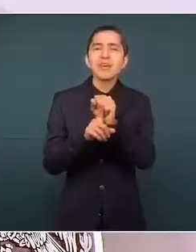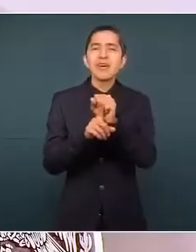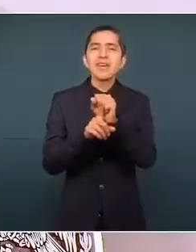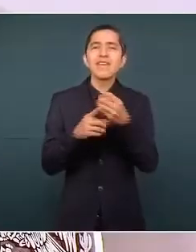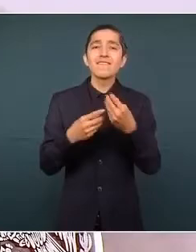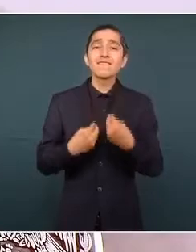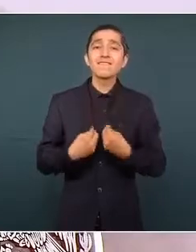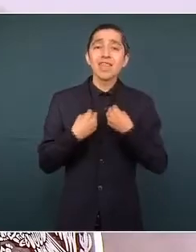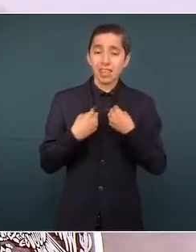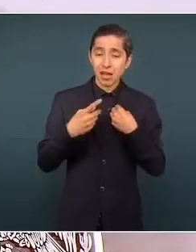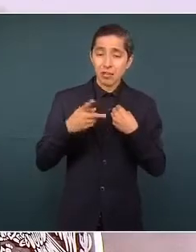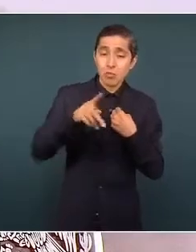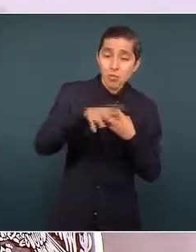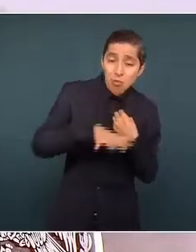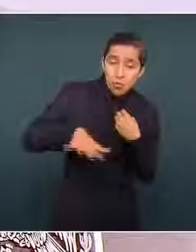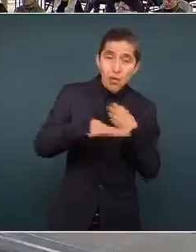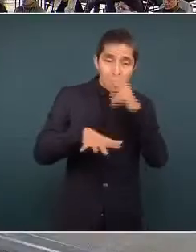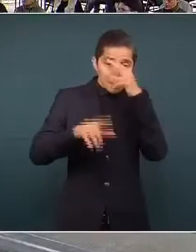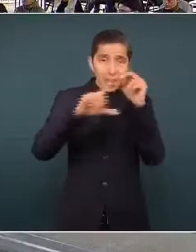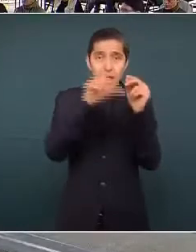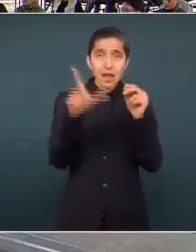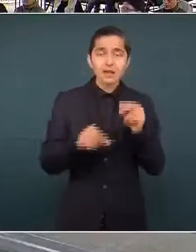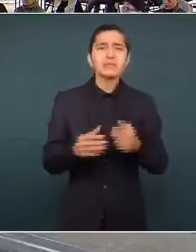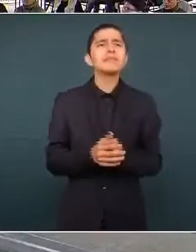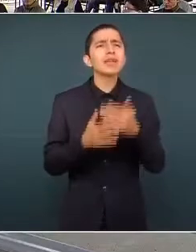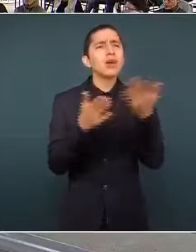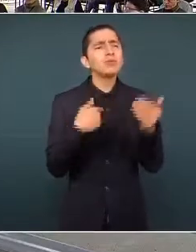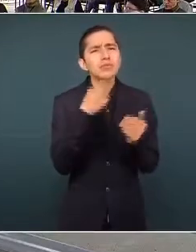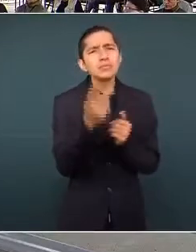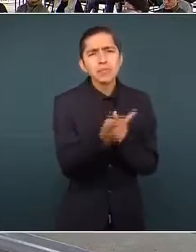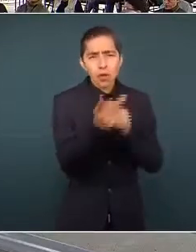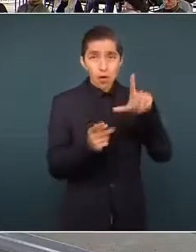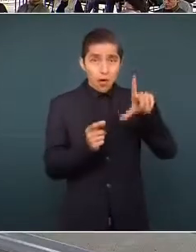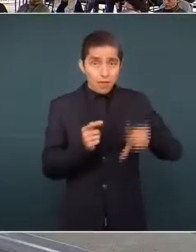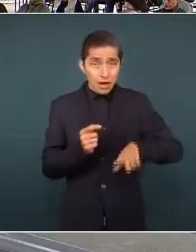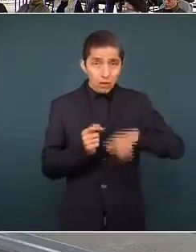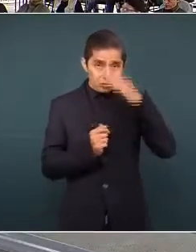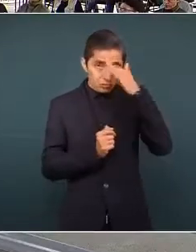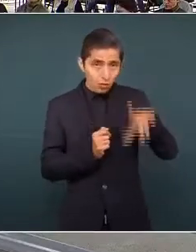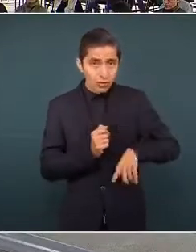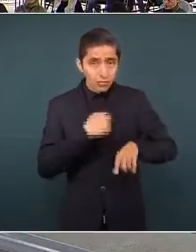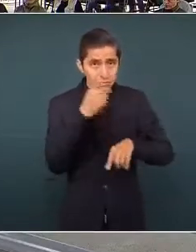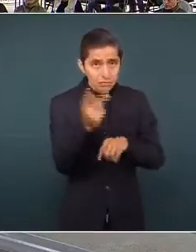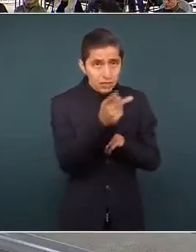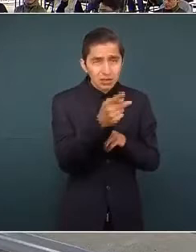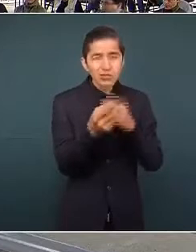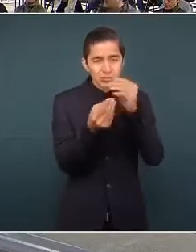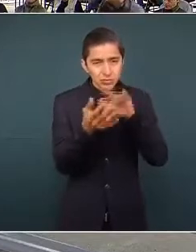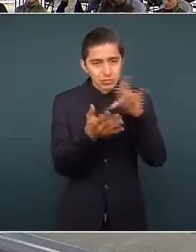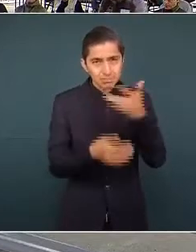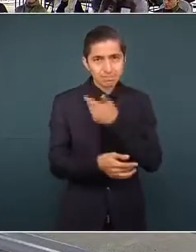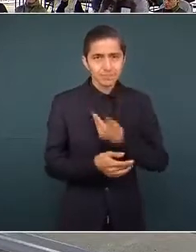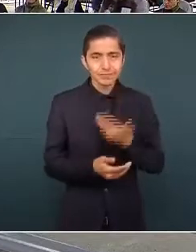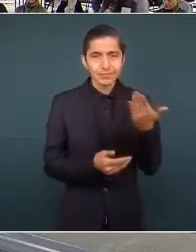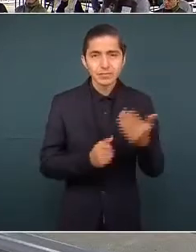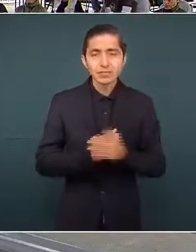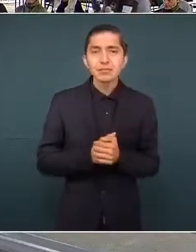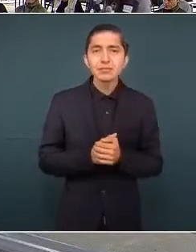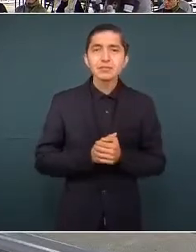vida pública de México. Si me permite preguntarle al señor gobernador. Muchas gracias, presidente.